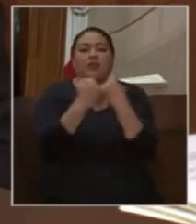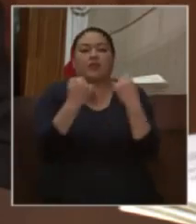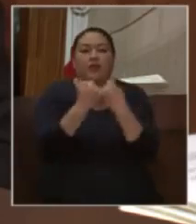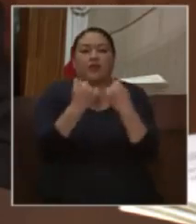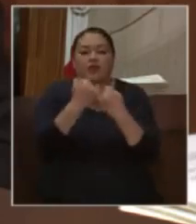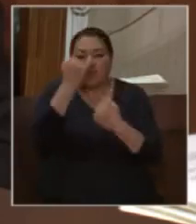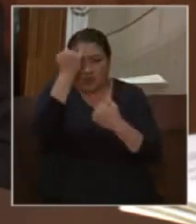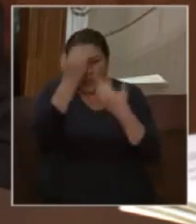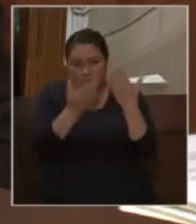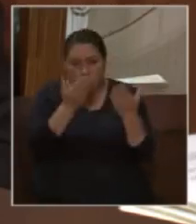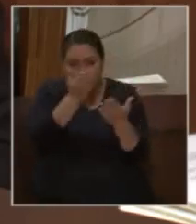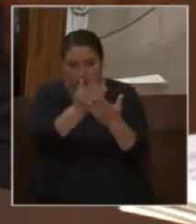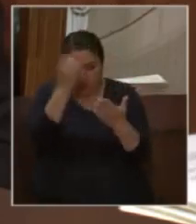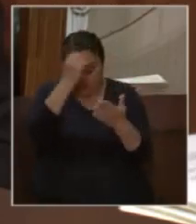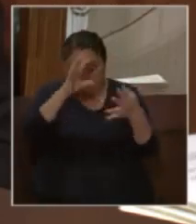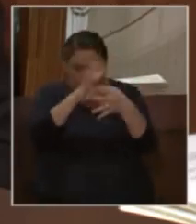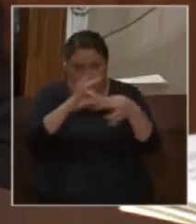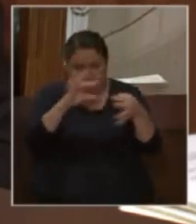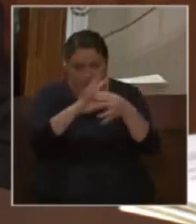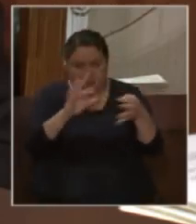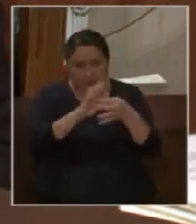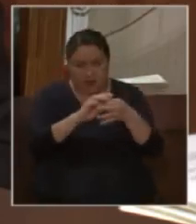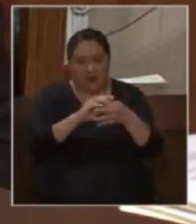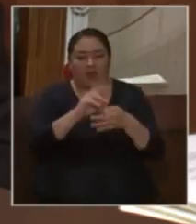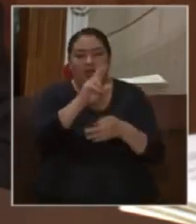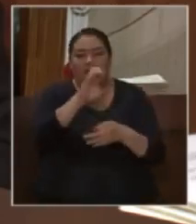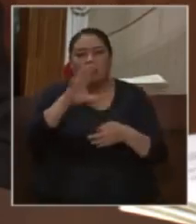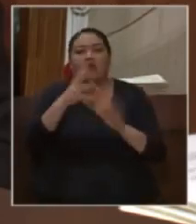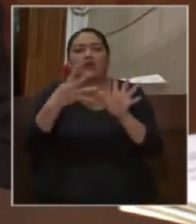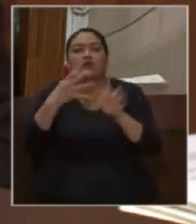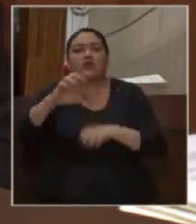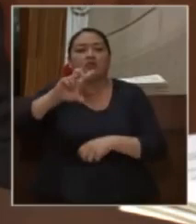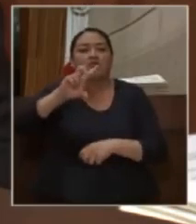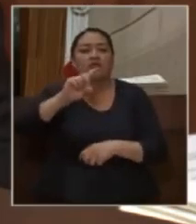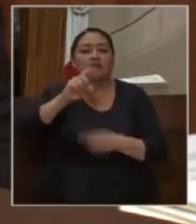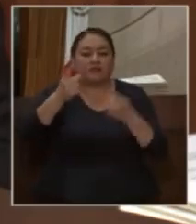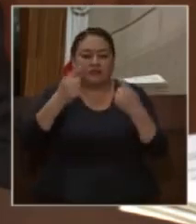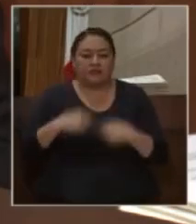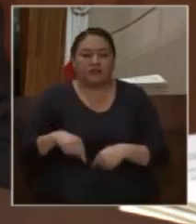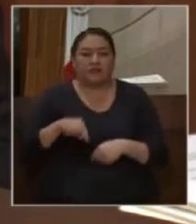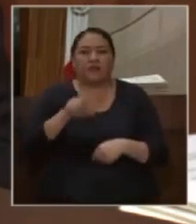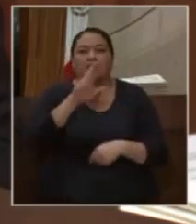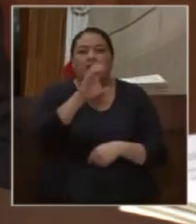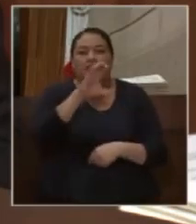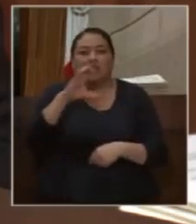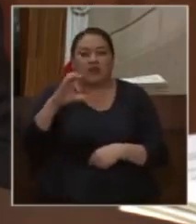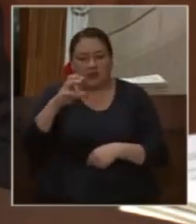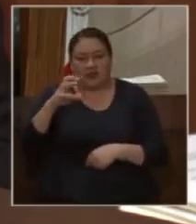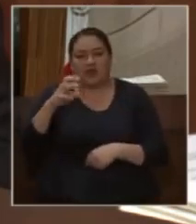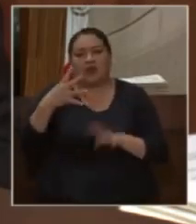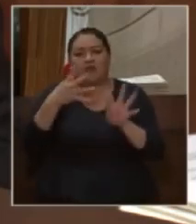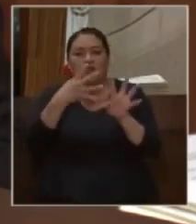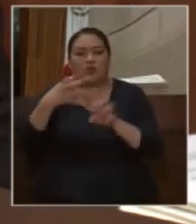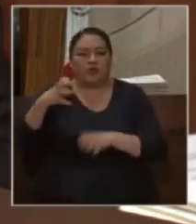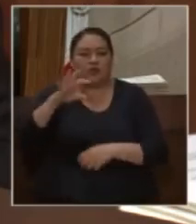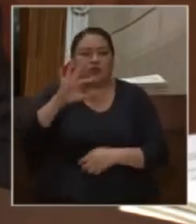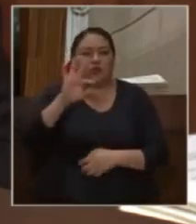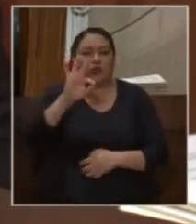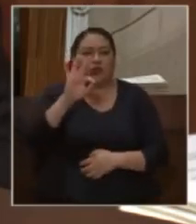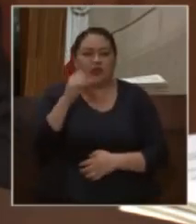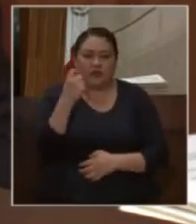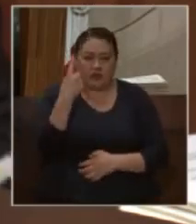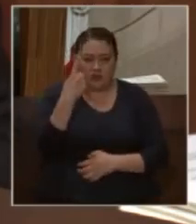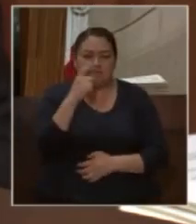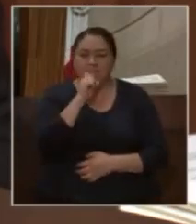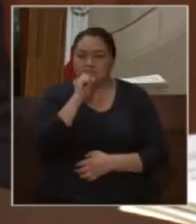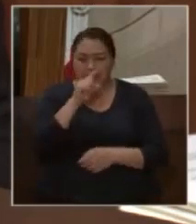voto concurrente en el recurso de reconsideración 930 y en el recurso de reconsideración